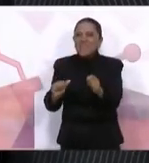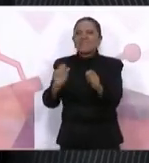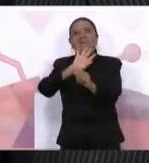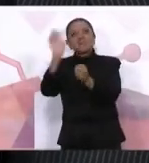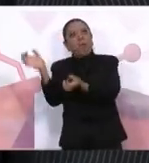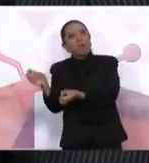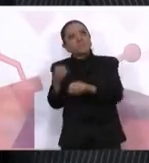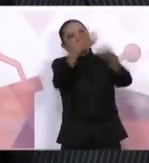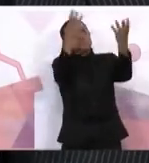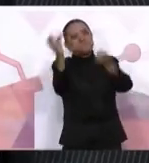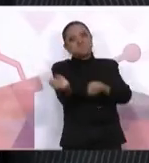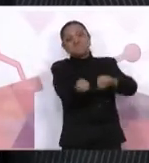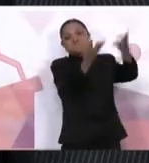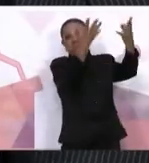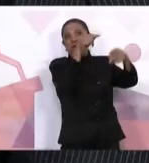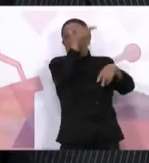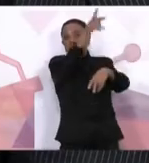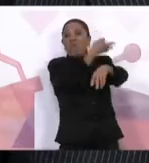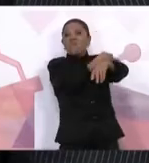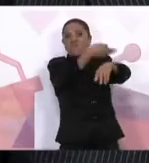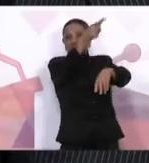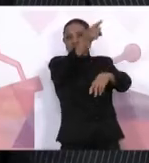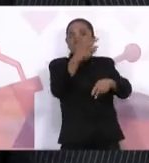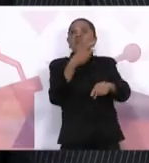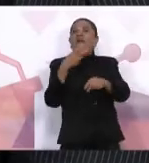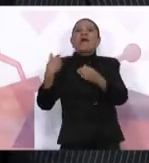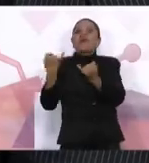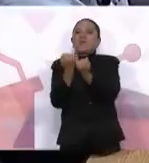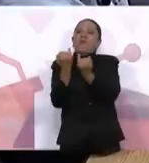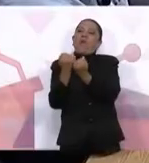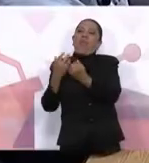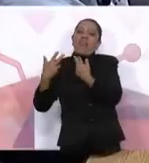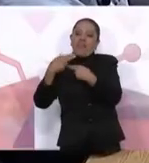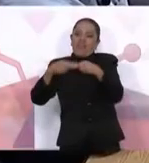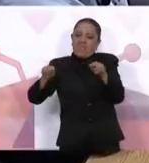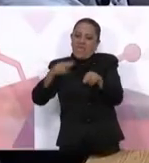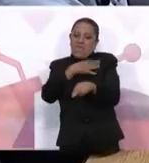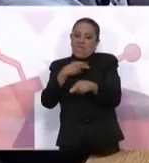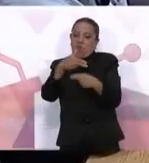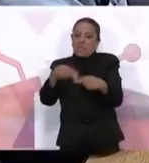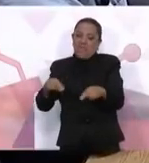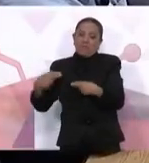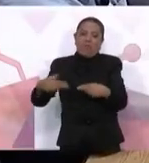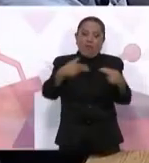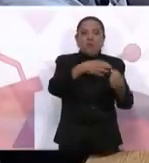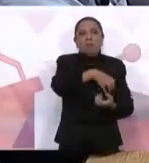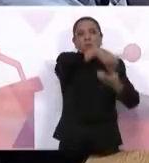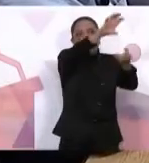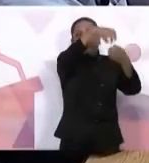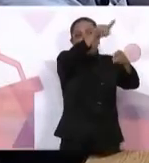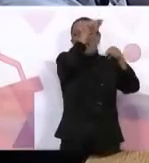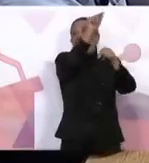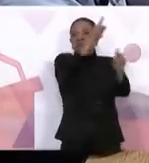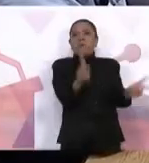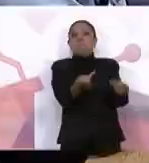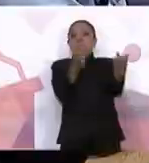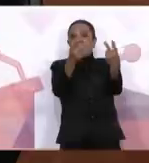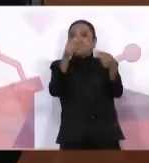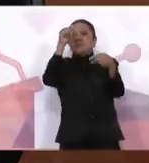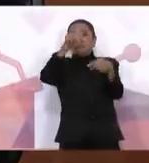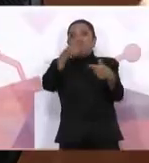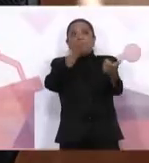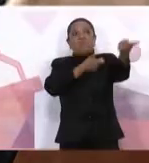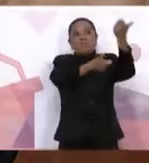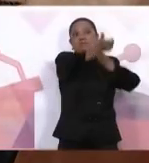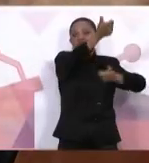y podemos generar el dinero que envían para generar proyectos y dinero también de aquí para allá para acá ya las familias que abren un